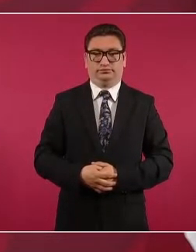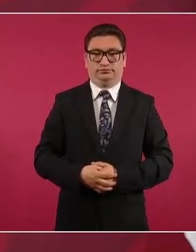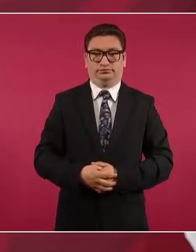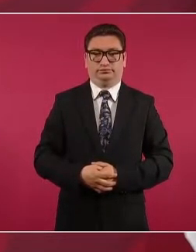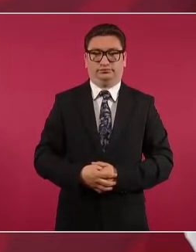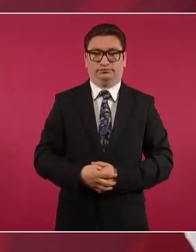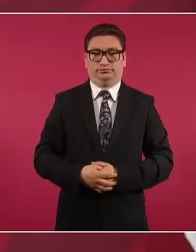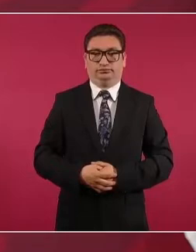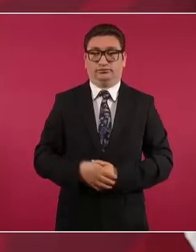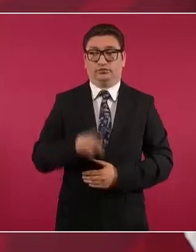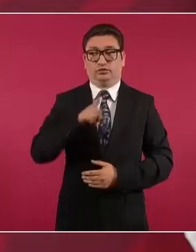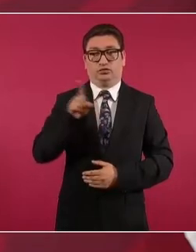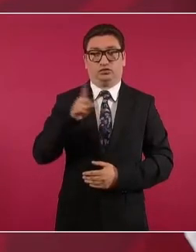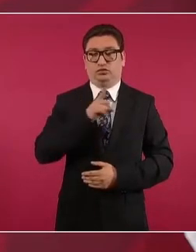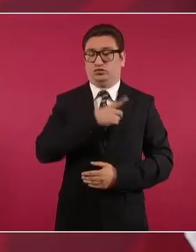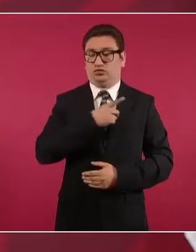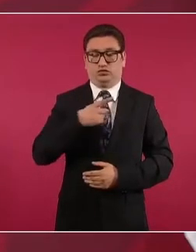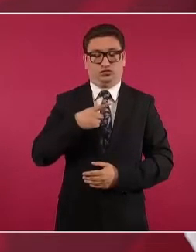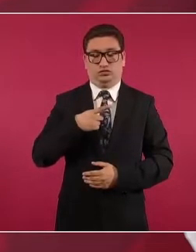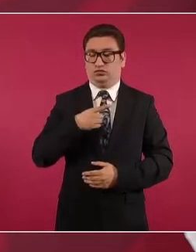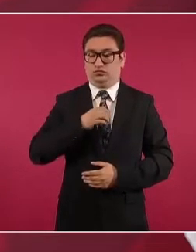No odiar,